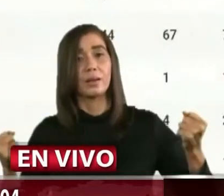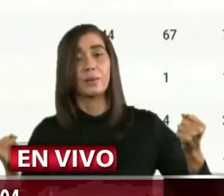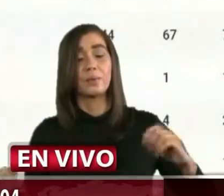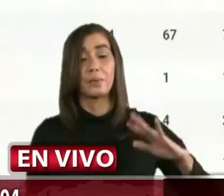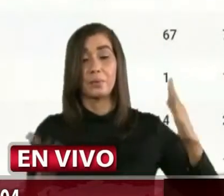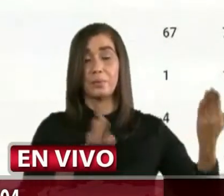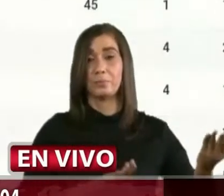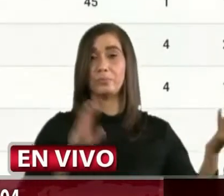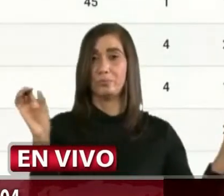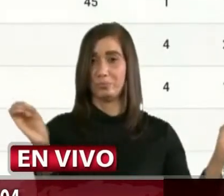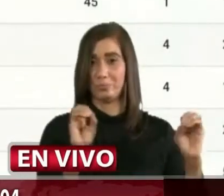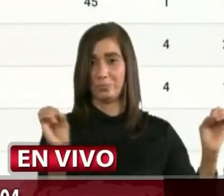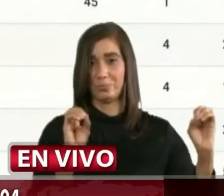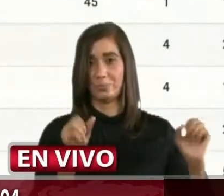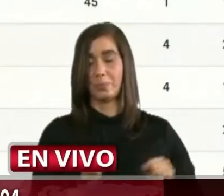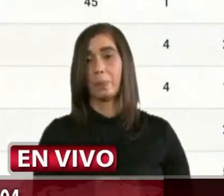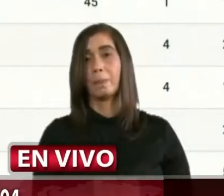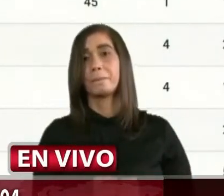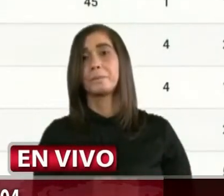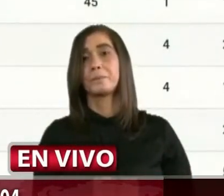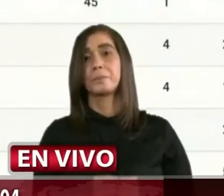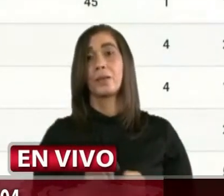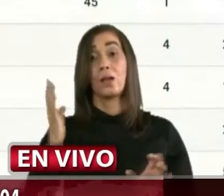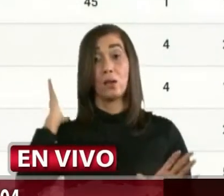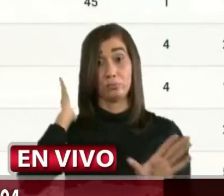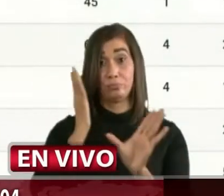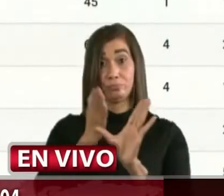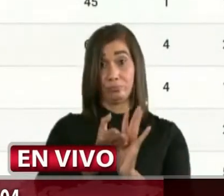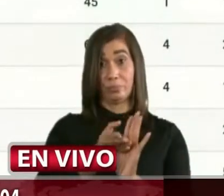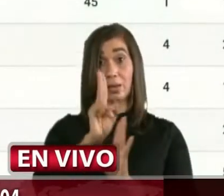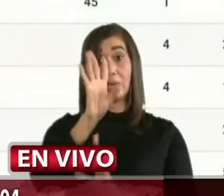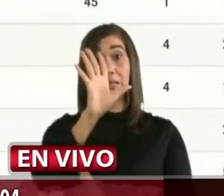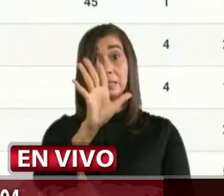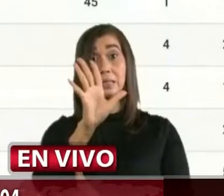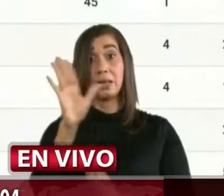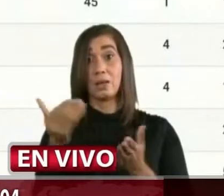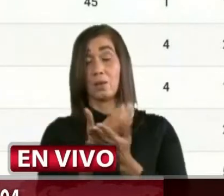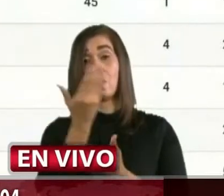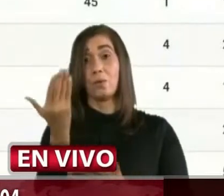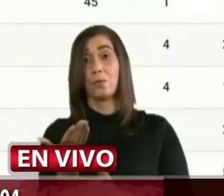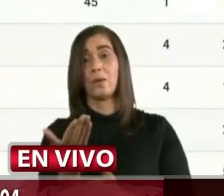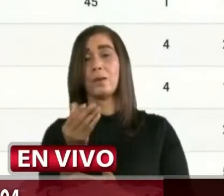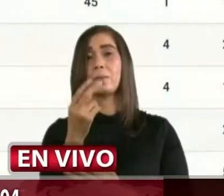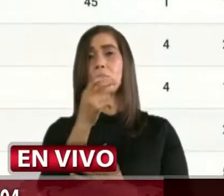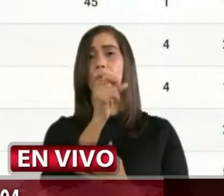0 fallecimientos. Monseñor Noel, 5 casos nuevos,